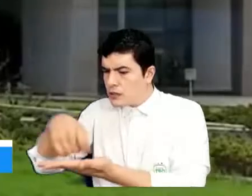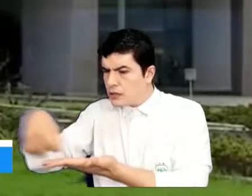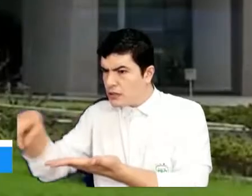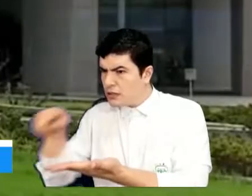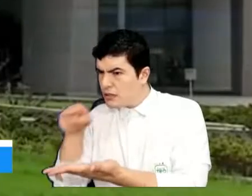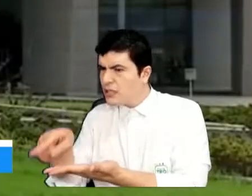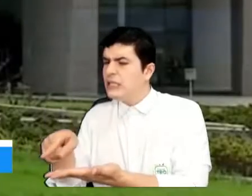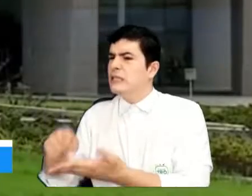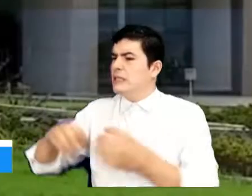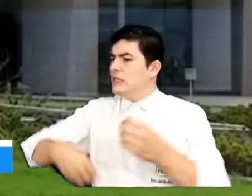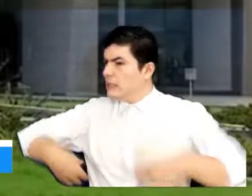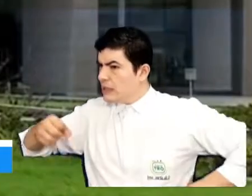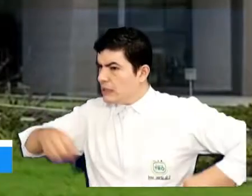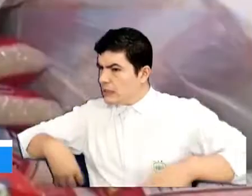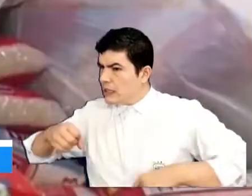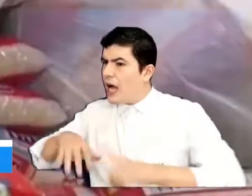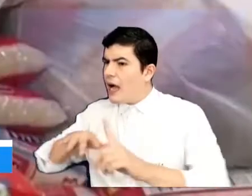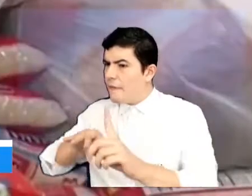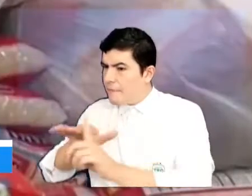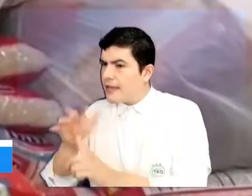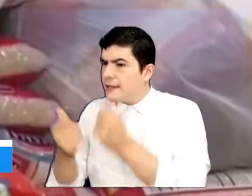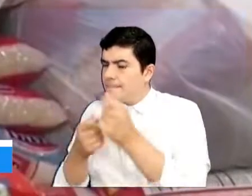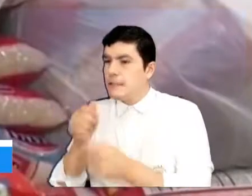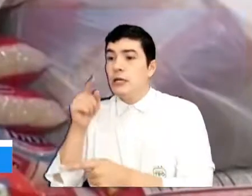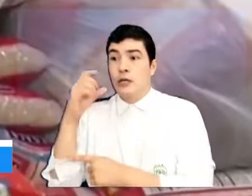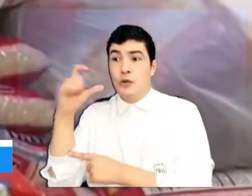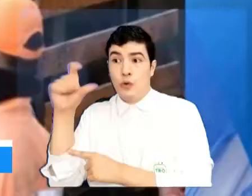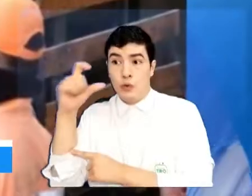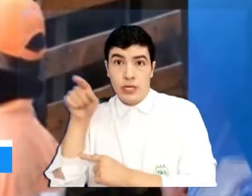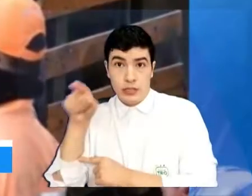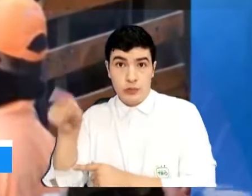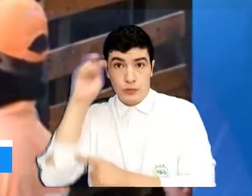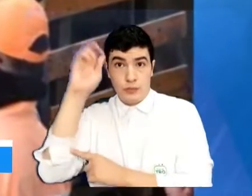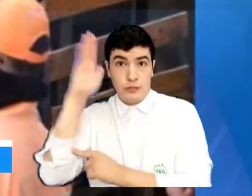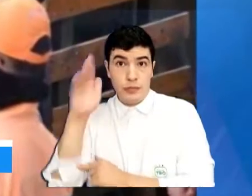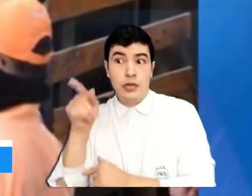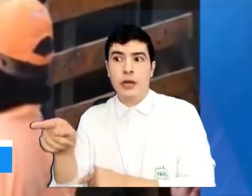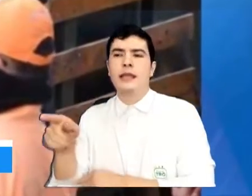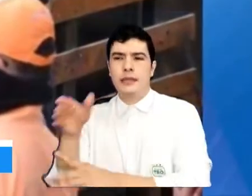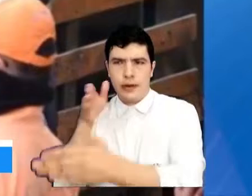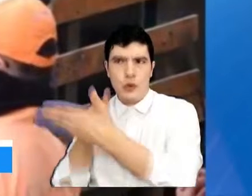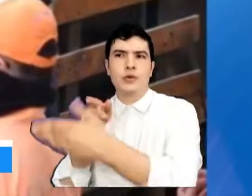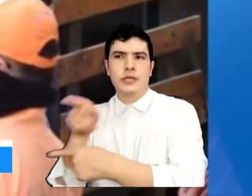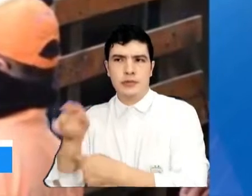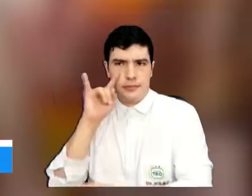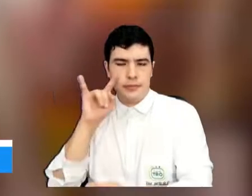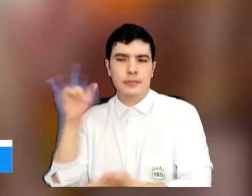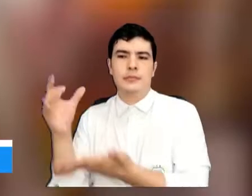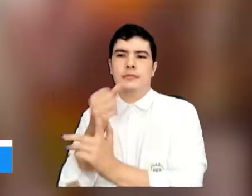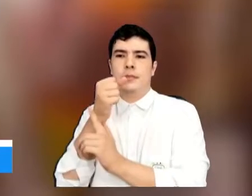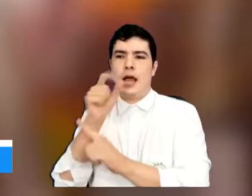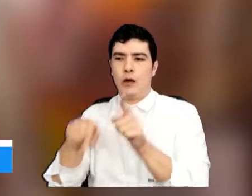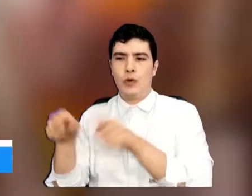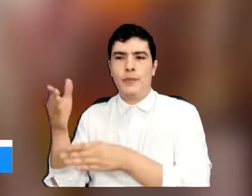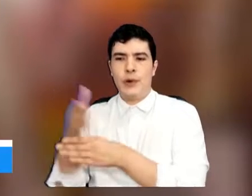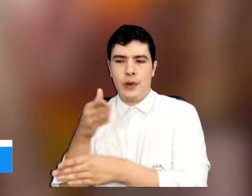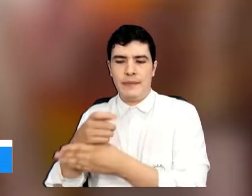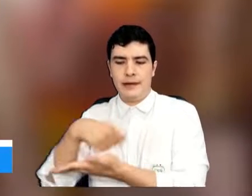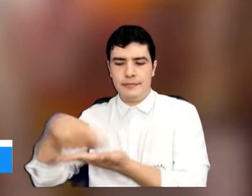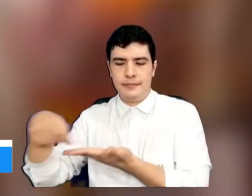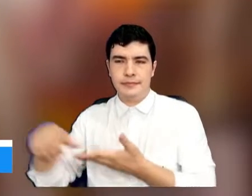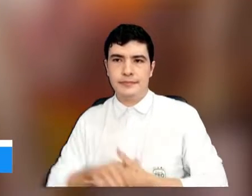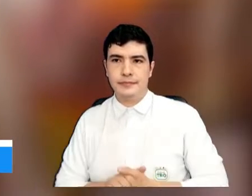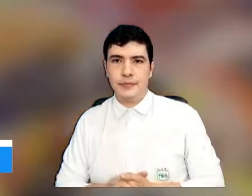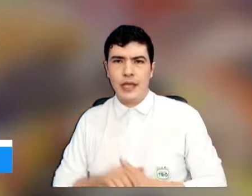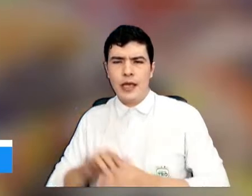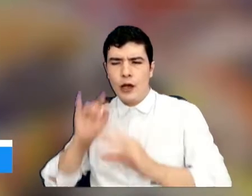La Contraloría General de la República ya comenzó a estudiar minuciosamente los contratos que se han suscrito durante la contingencia. Son 3.973 que se han logrado